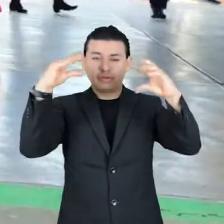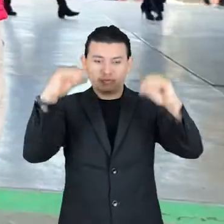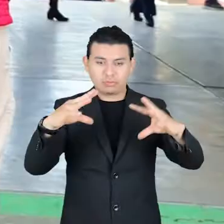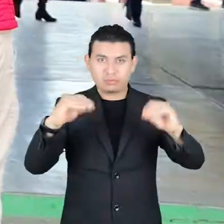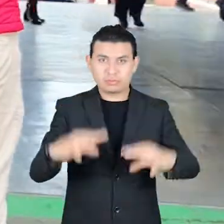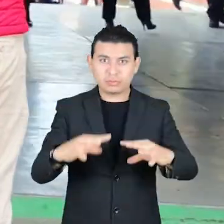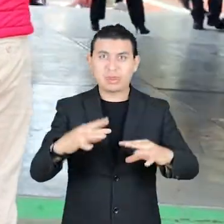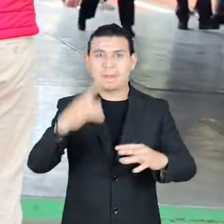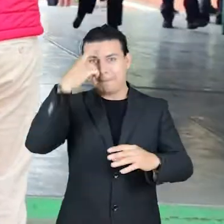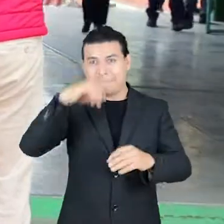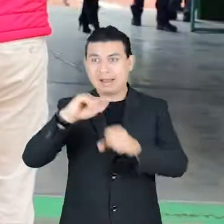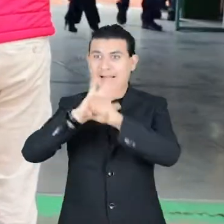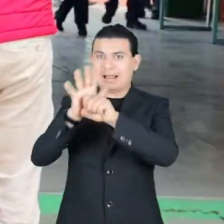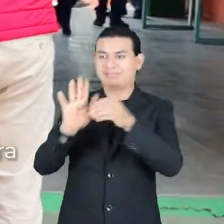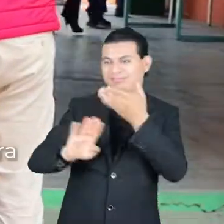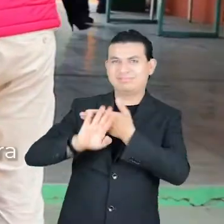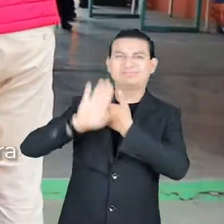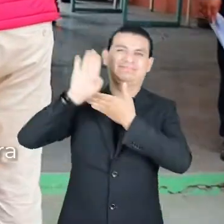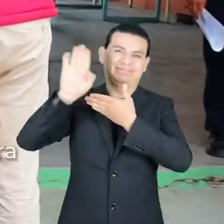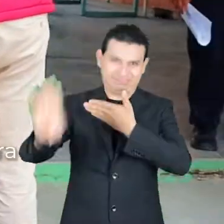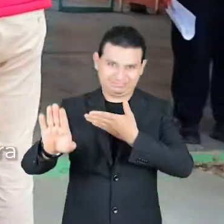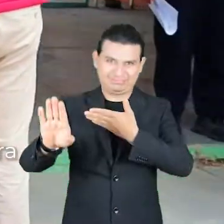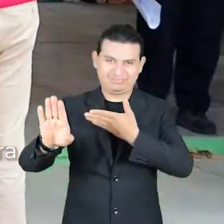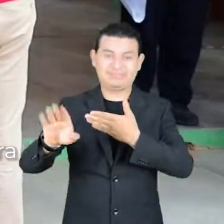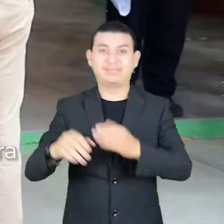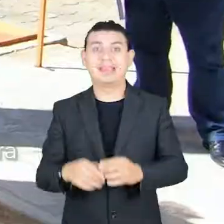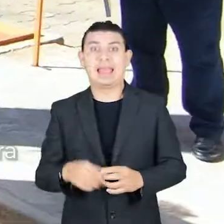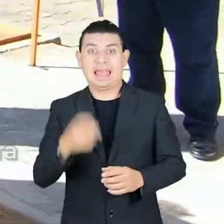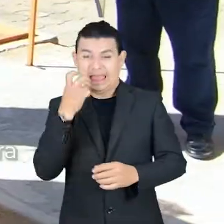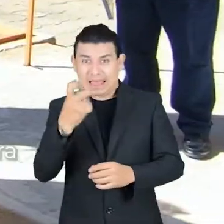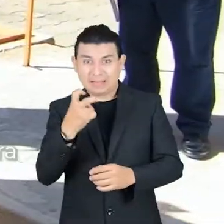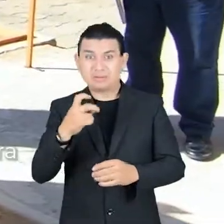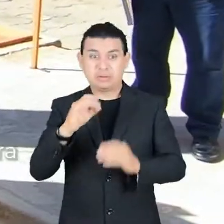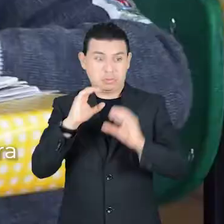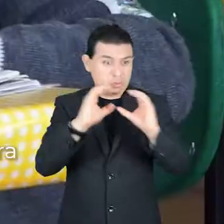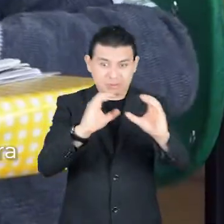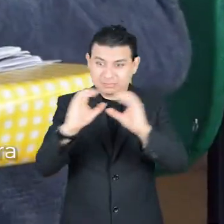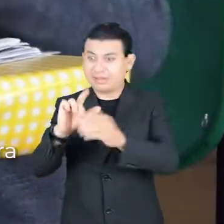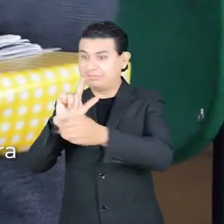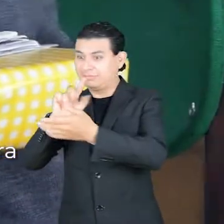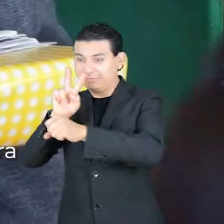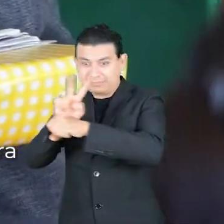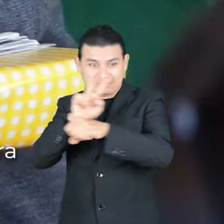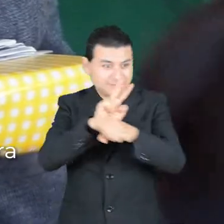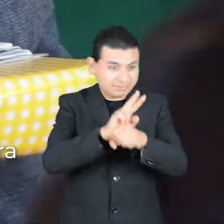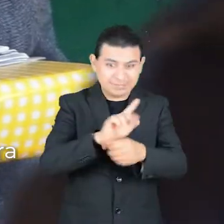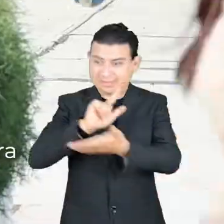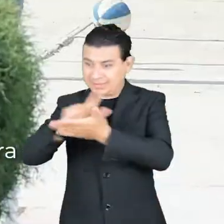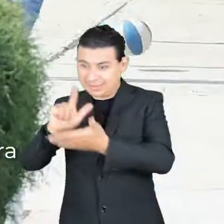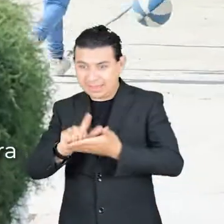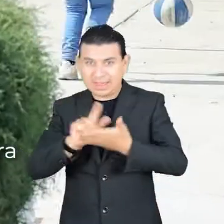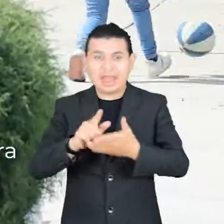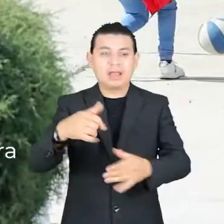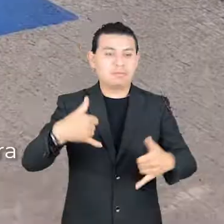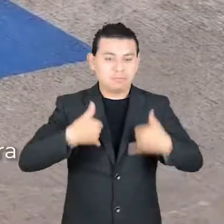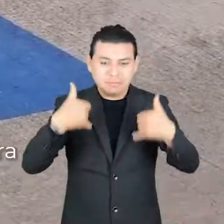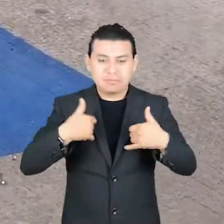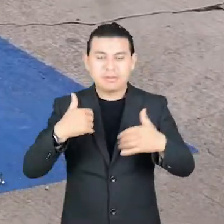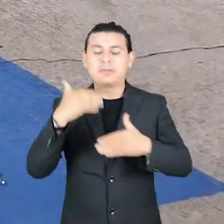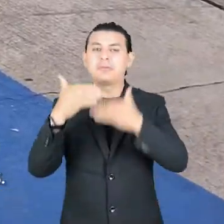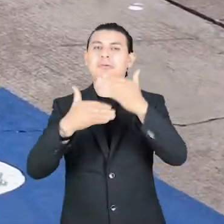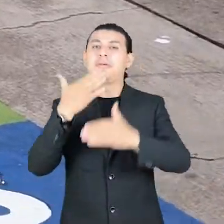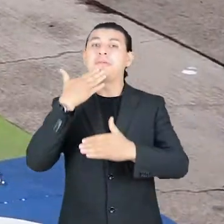preventiva más ante el cob y 19 pues el correcto desarrollo del municipio se encuentra en la juventud y la mejor manera de cambiar el futuro